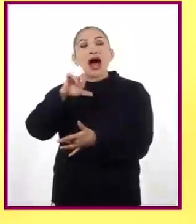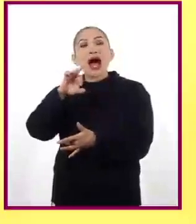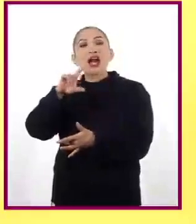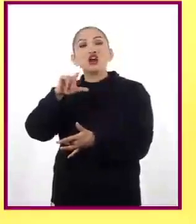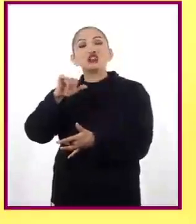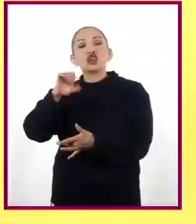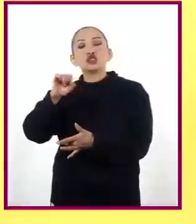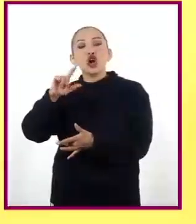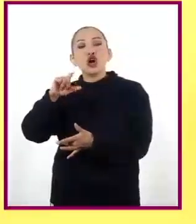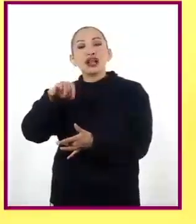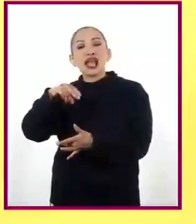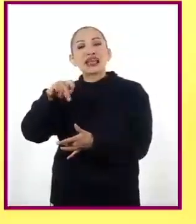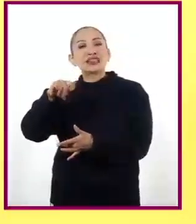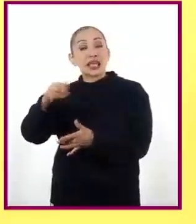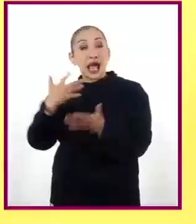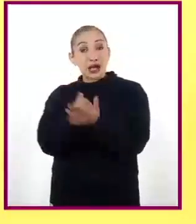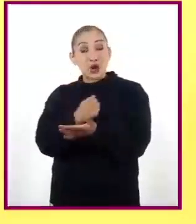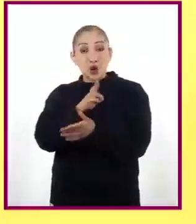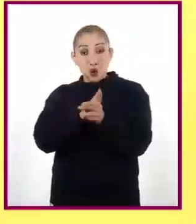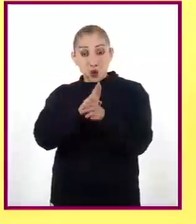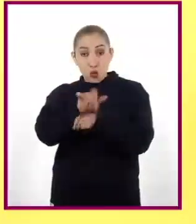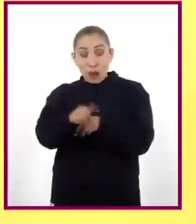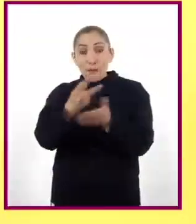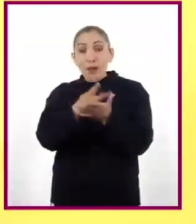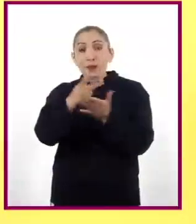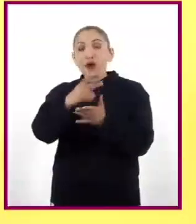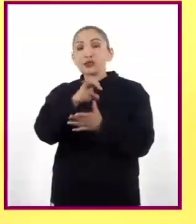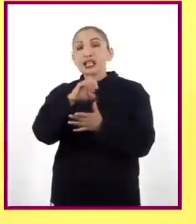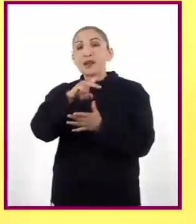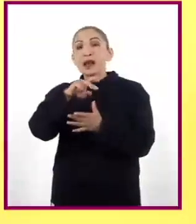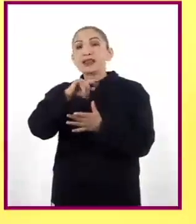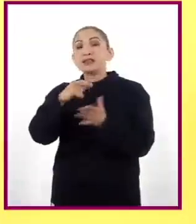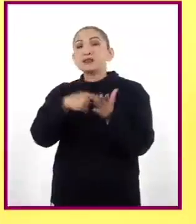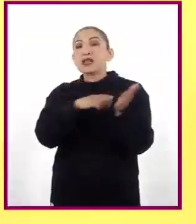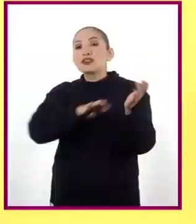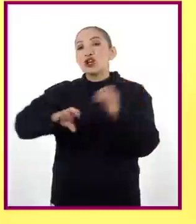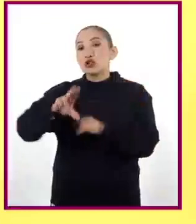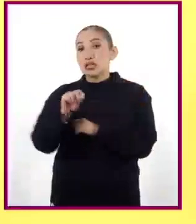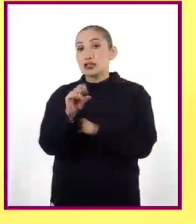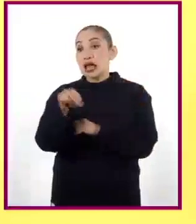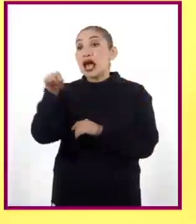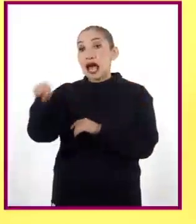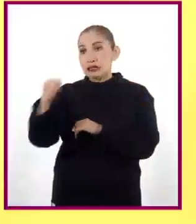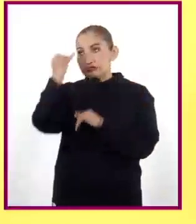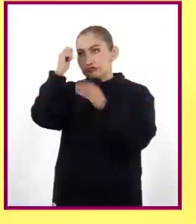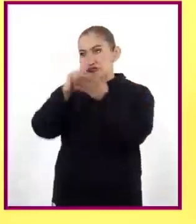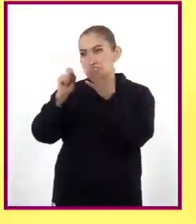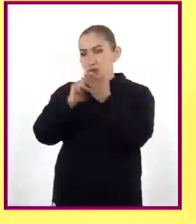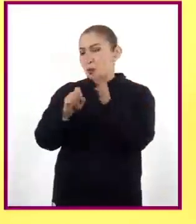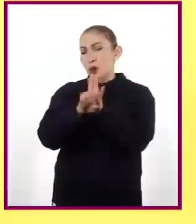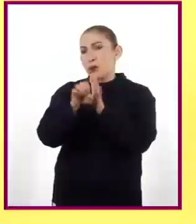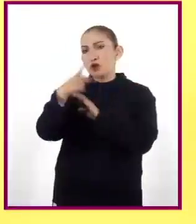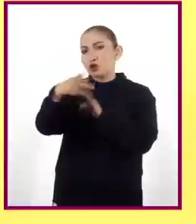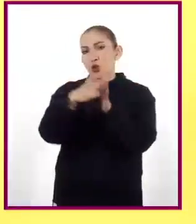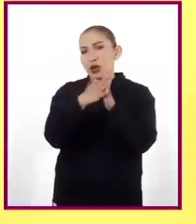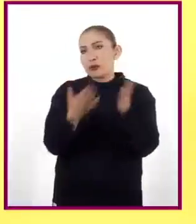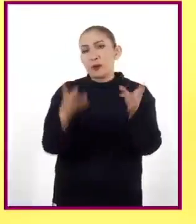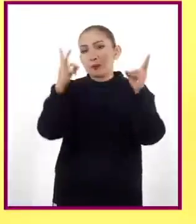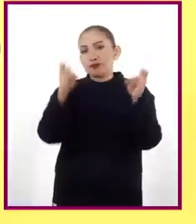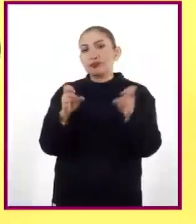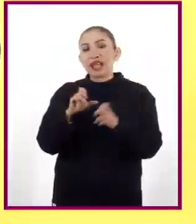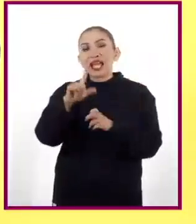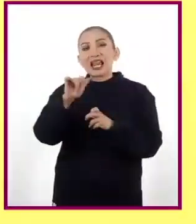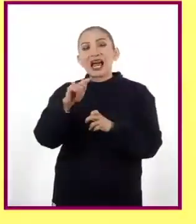un escritor uruguayo que ganó el Premio Cervantes en 1980 y que es autor, entre otras grandes obras, de